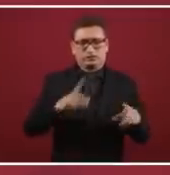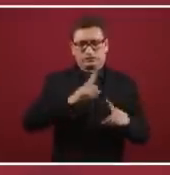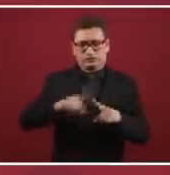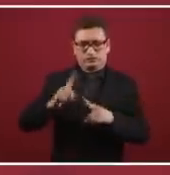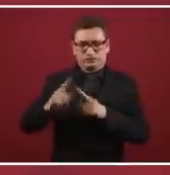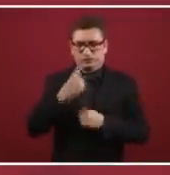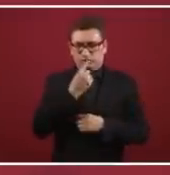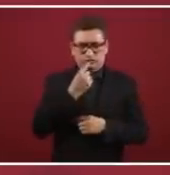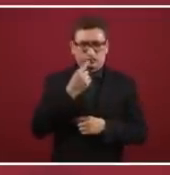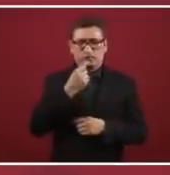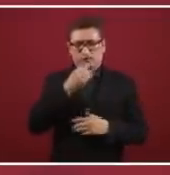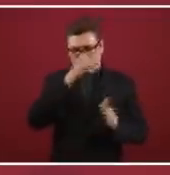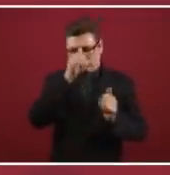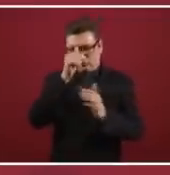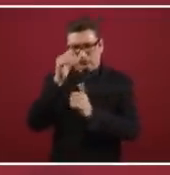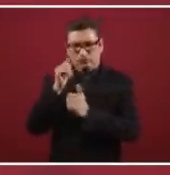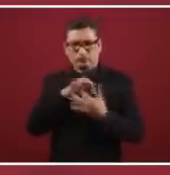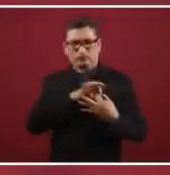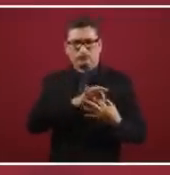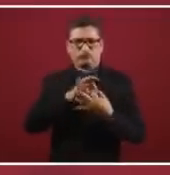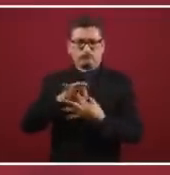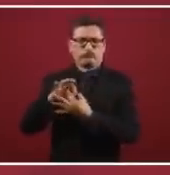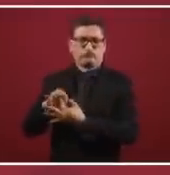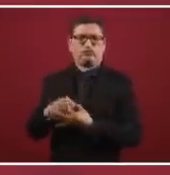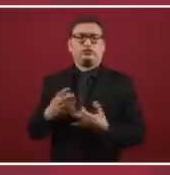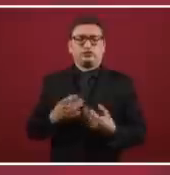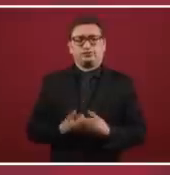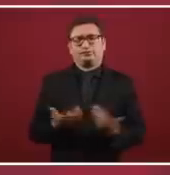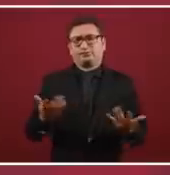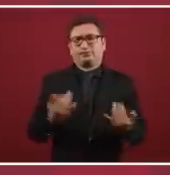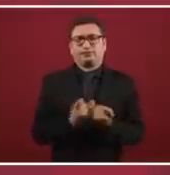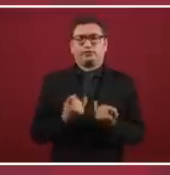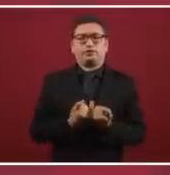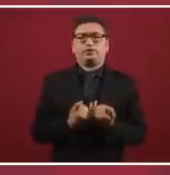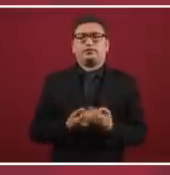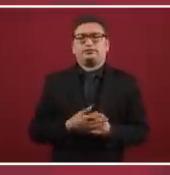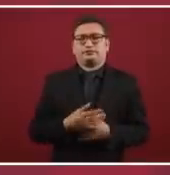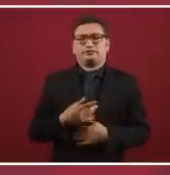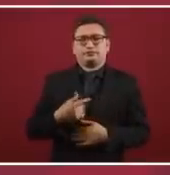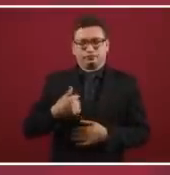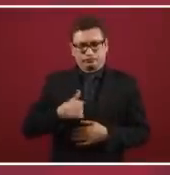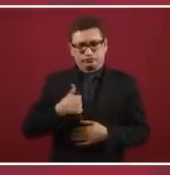acuerdo con los estados. Le estoy dando atención